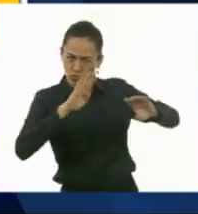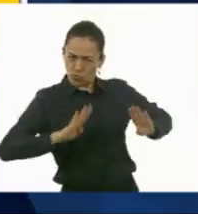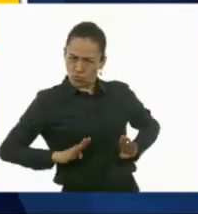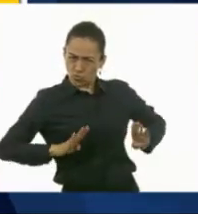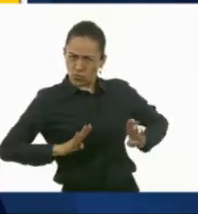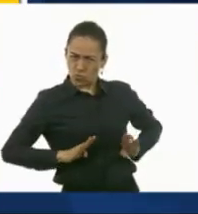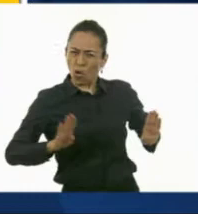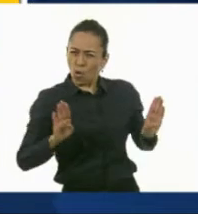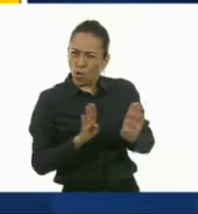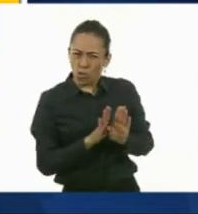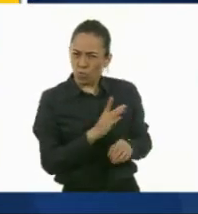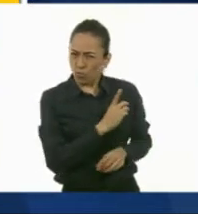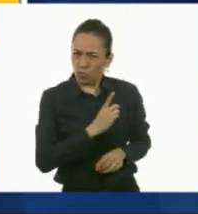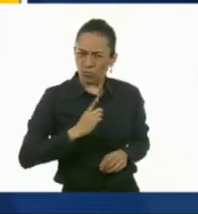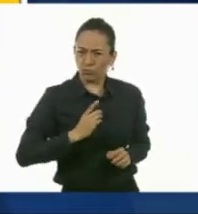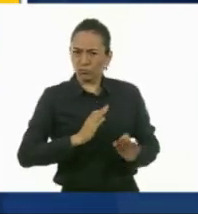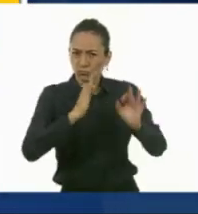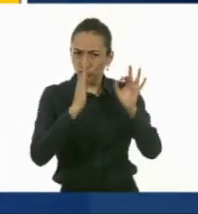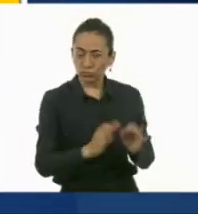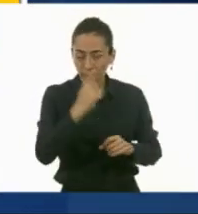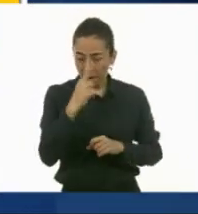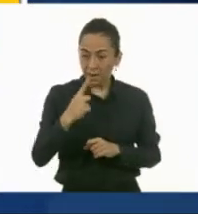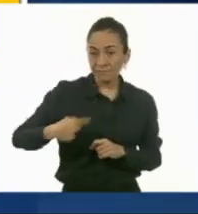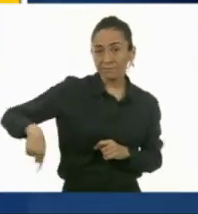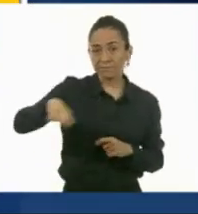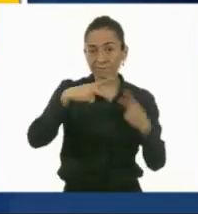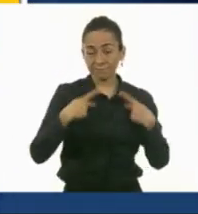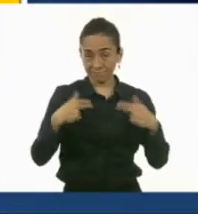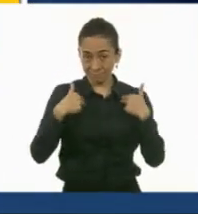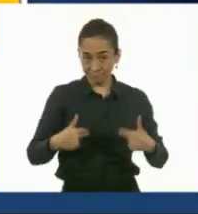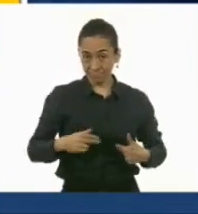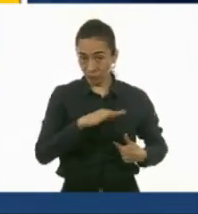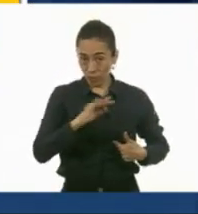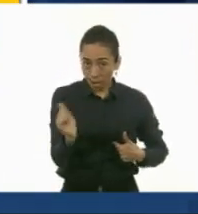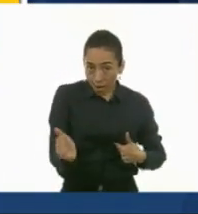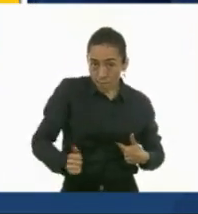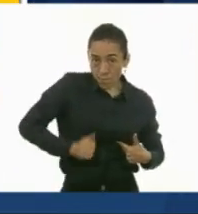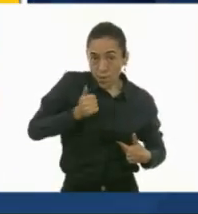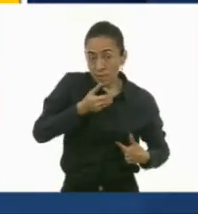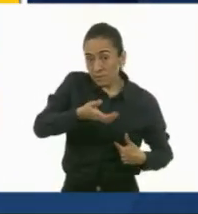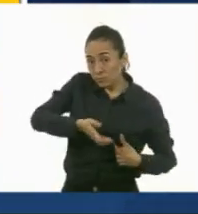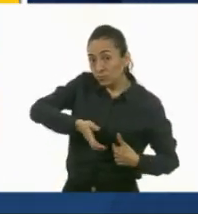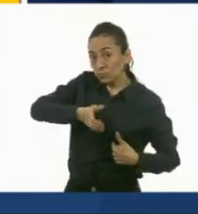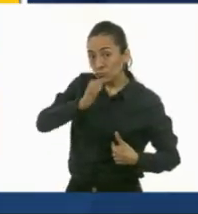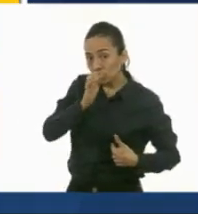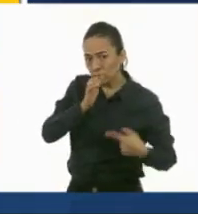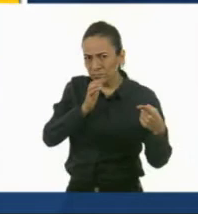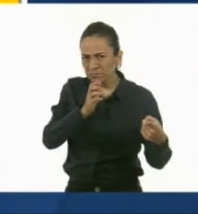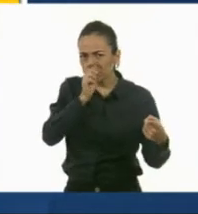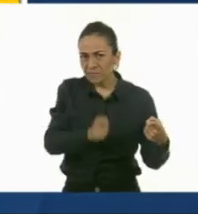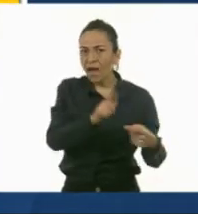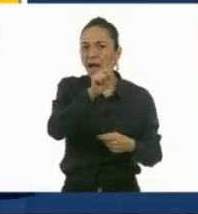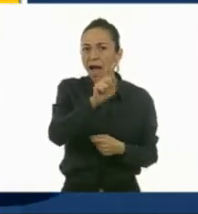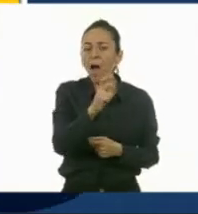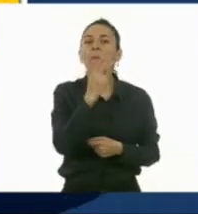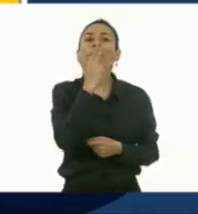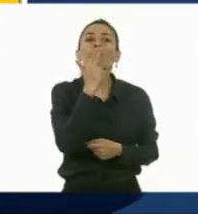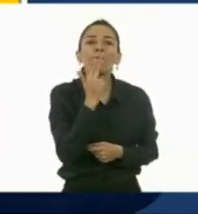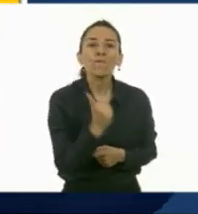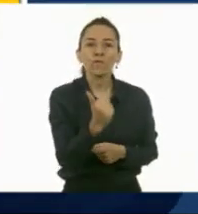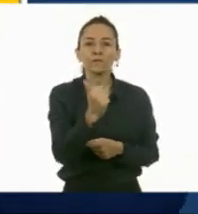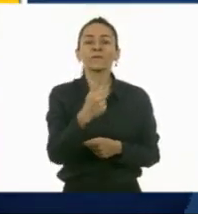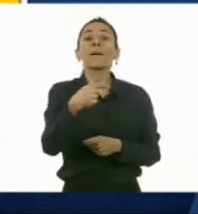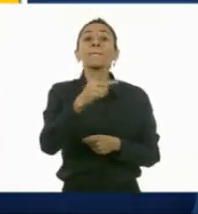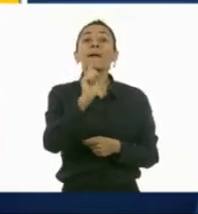ser alimento y útil para los seres humanos? Tenía que ser agua dulce potable. Y esta es